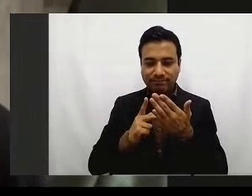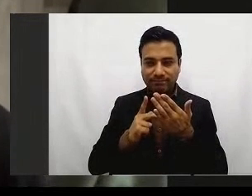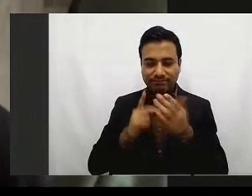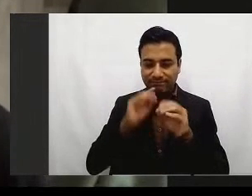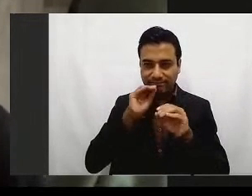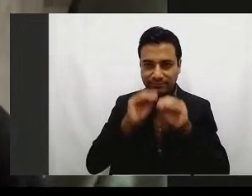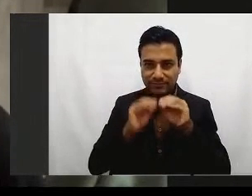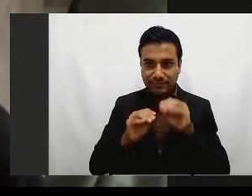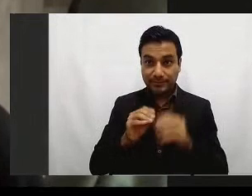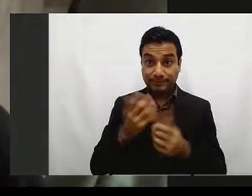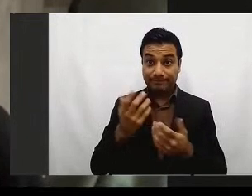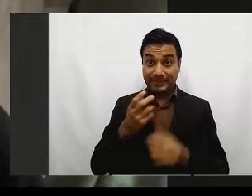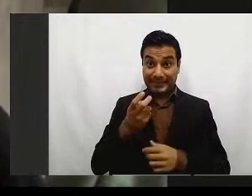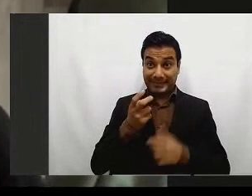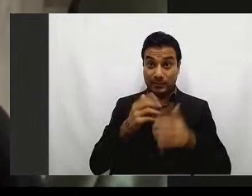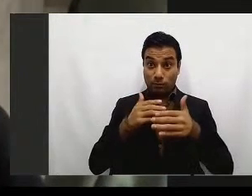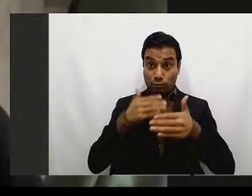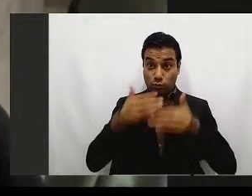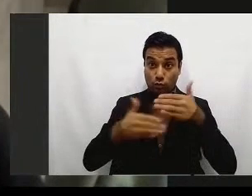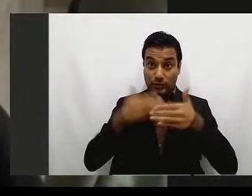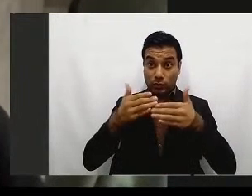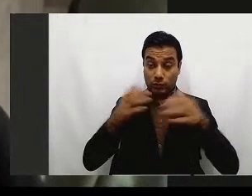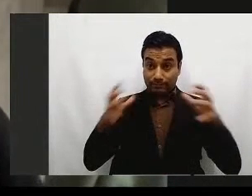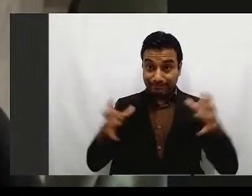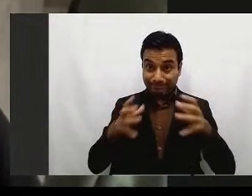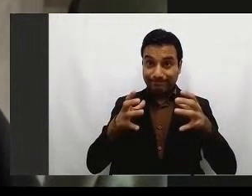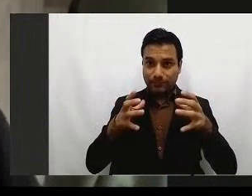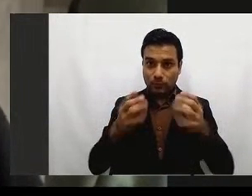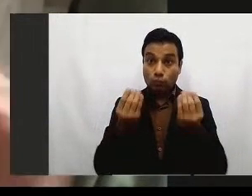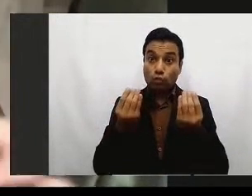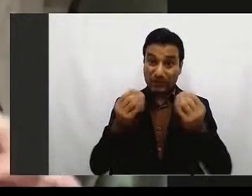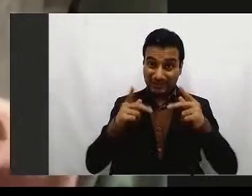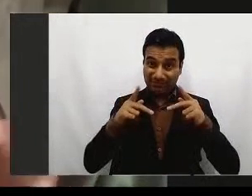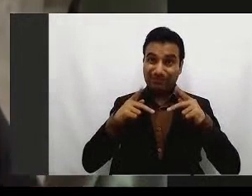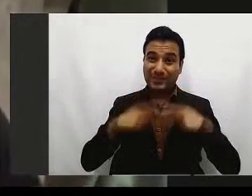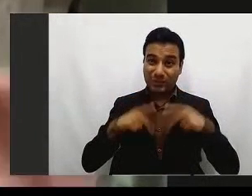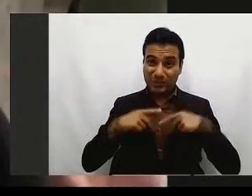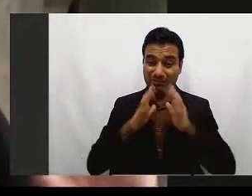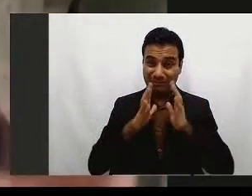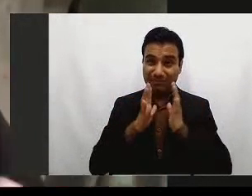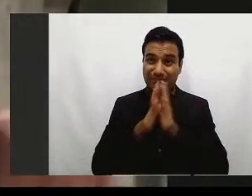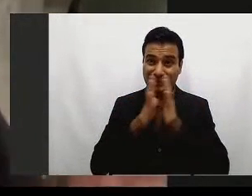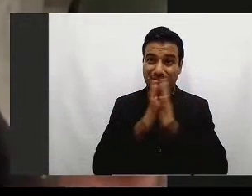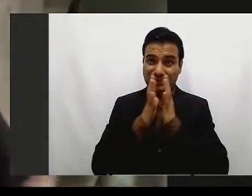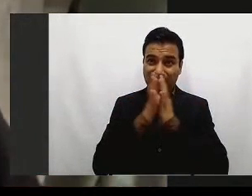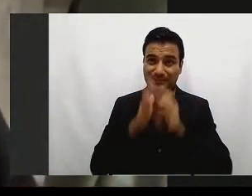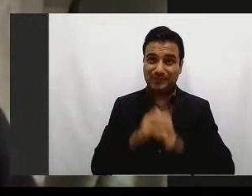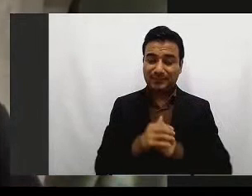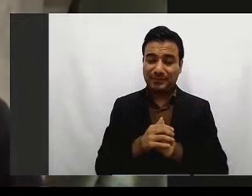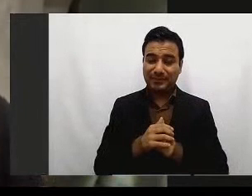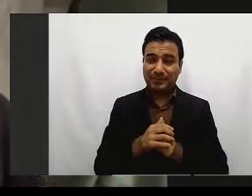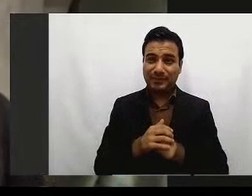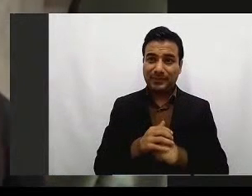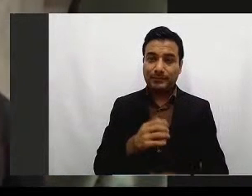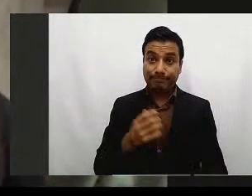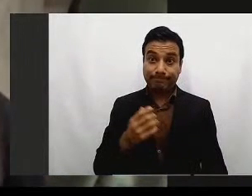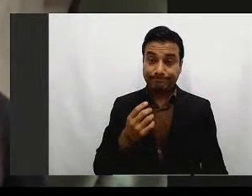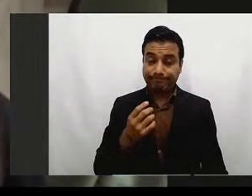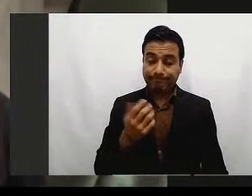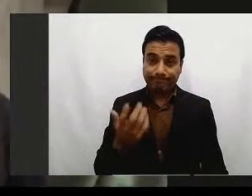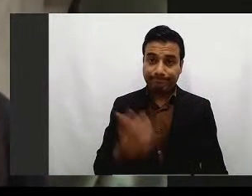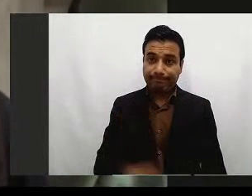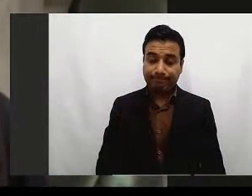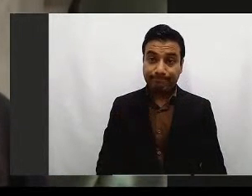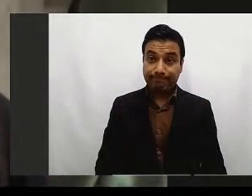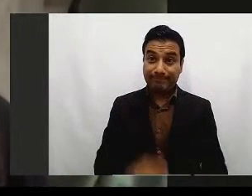proceso colaborativo complejo involucra a muchas personas y necesitamos decir, o tuvimos que decir desde un